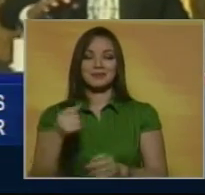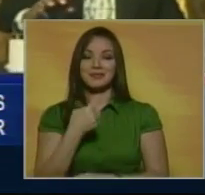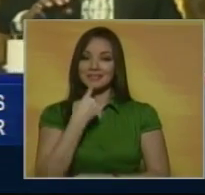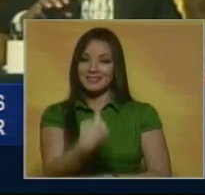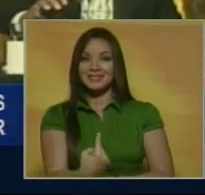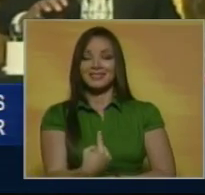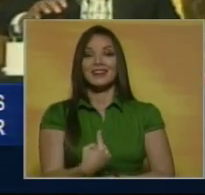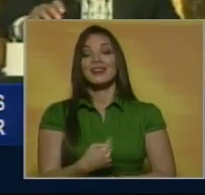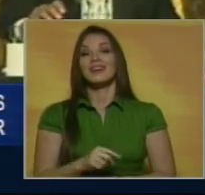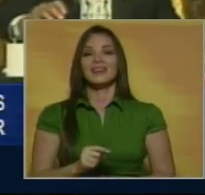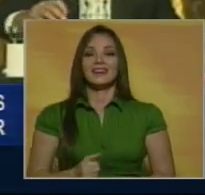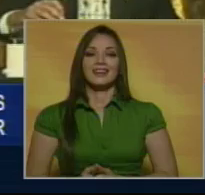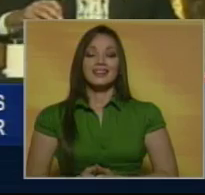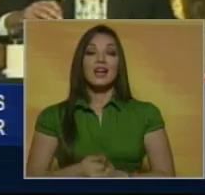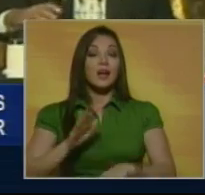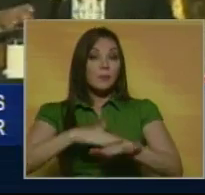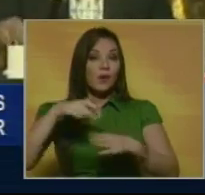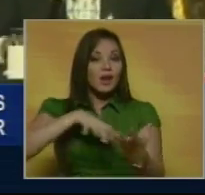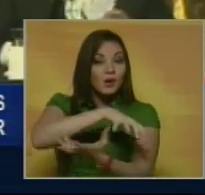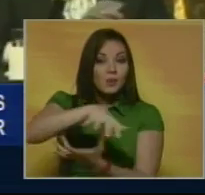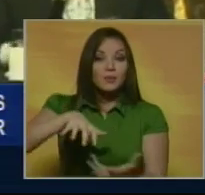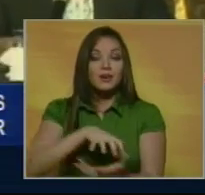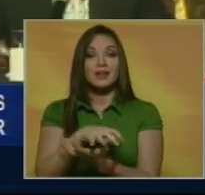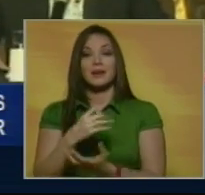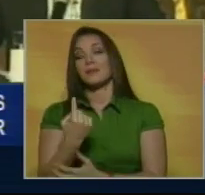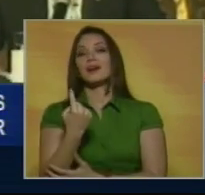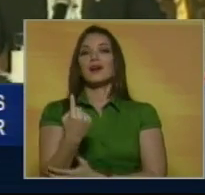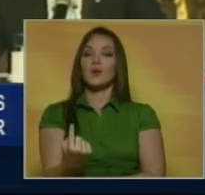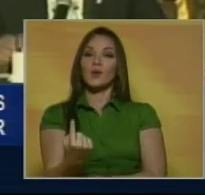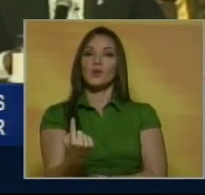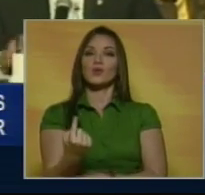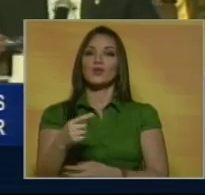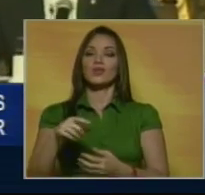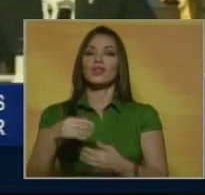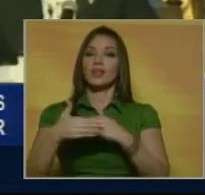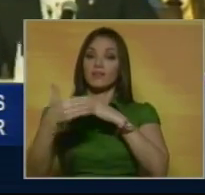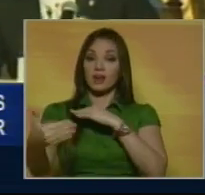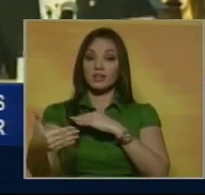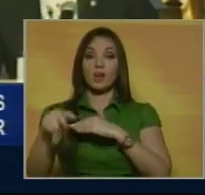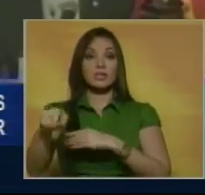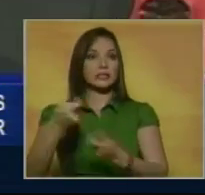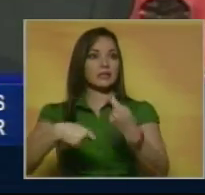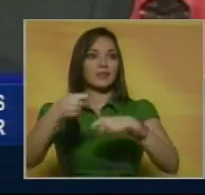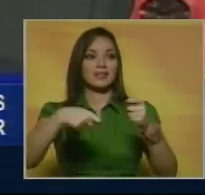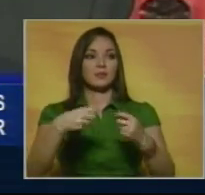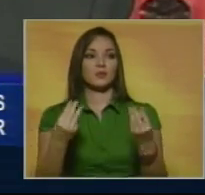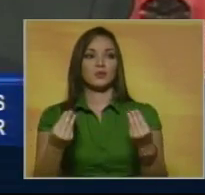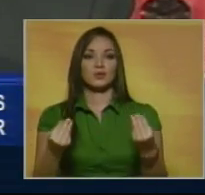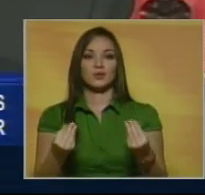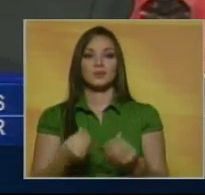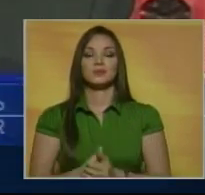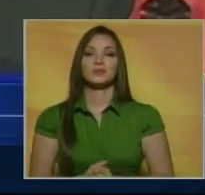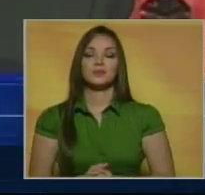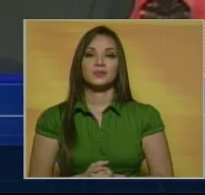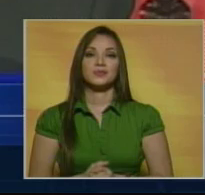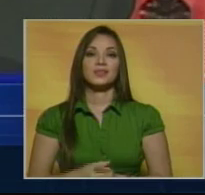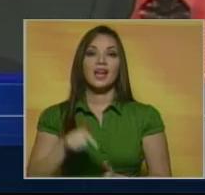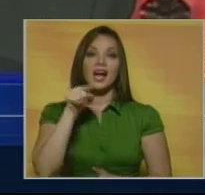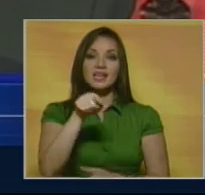lista de problemas, por lo que atraviesa uno de los pasos fronterizos más activos de Latinoamérica. Ha sido una